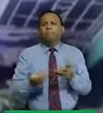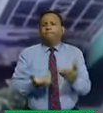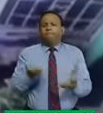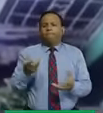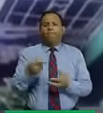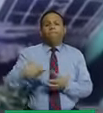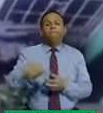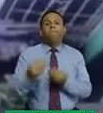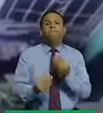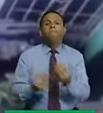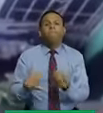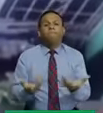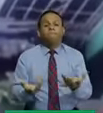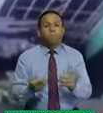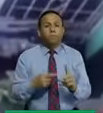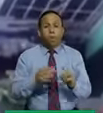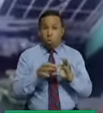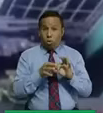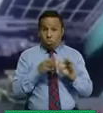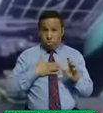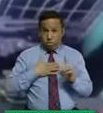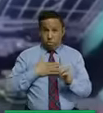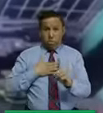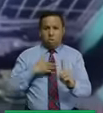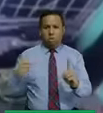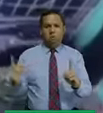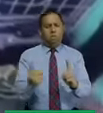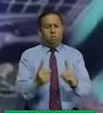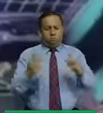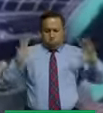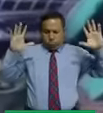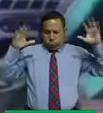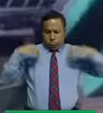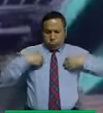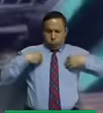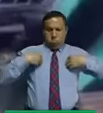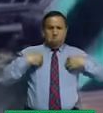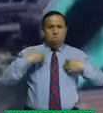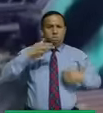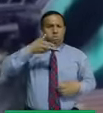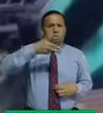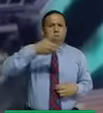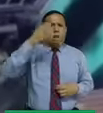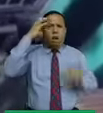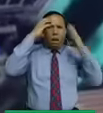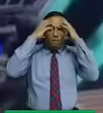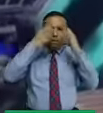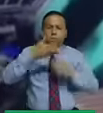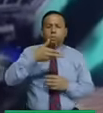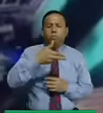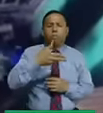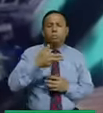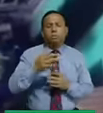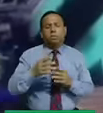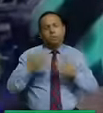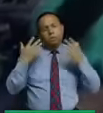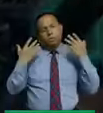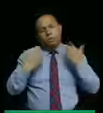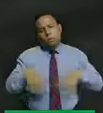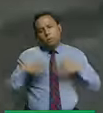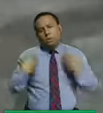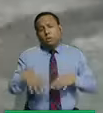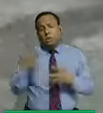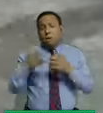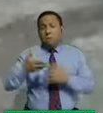que cogieron fue a uno de mis compañeros, pero él le dijo que no tenía nada y lo apuntaron a la cabeza. Imagínense que ese tipo se le haya apretado